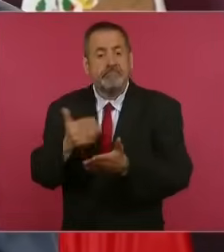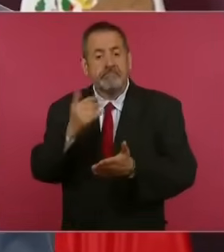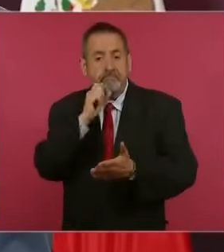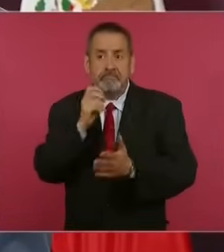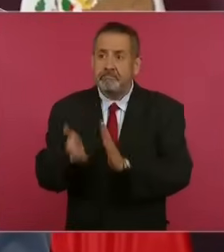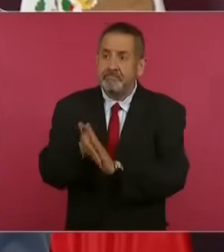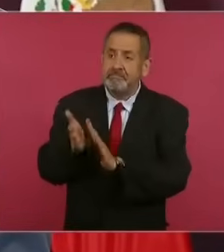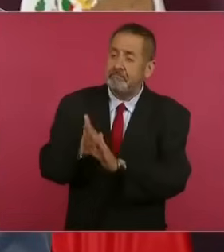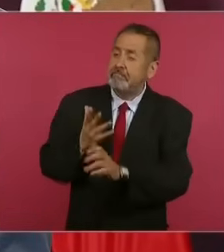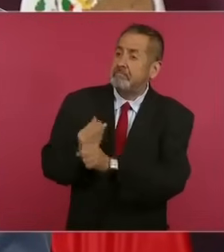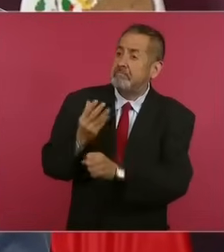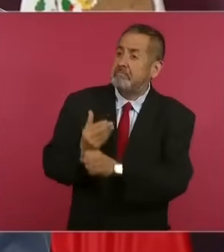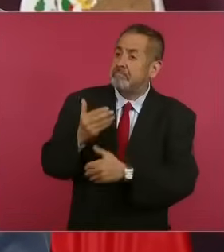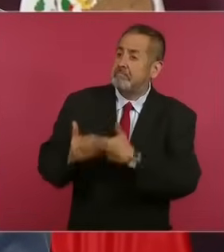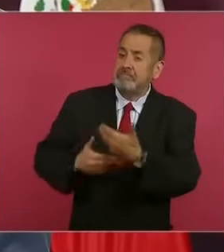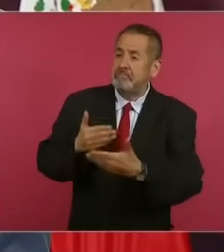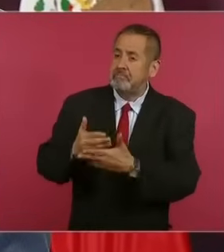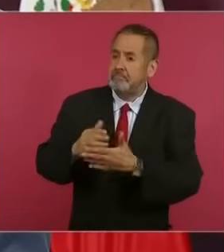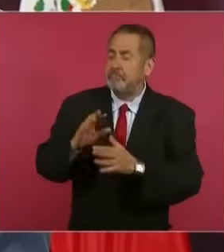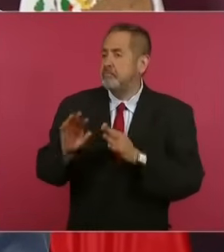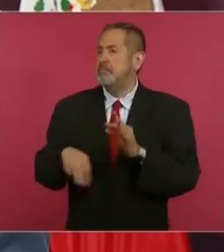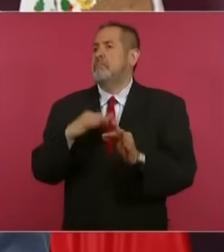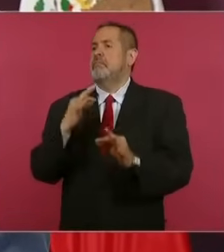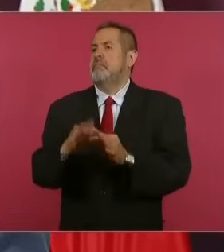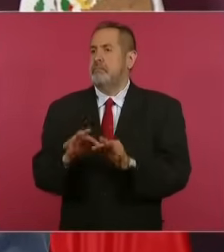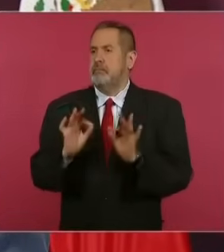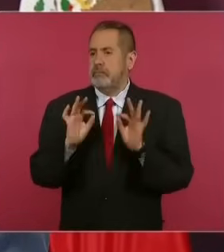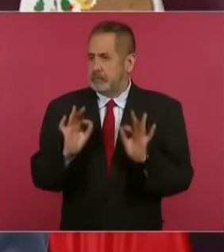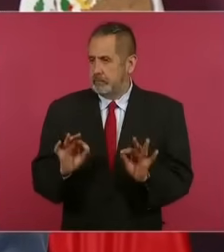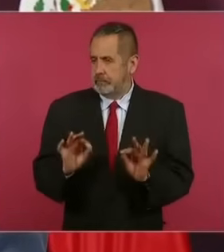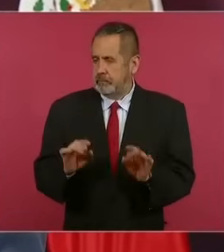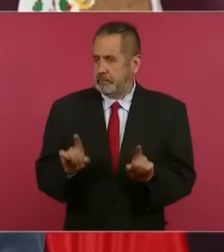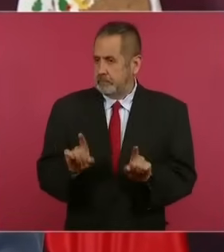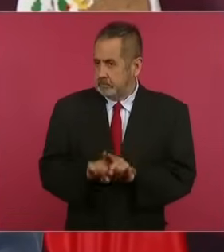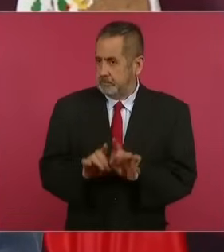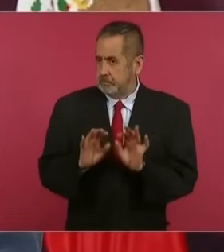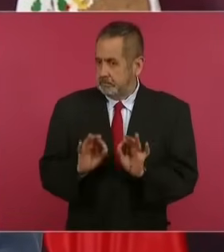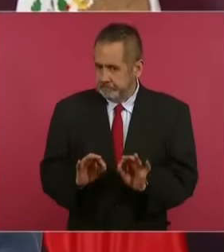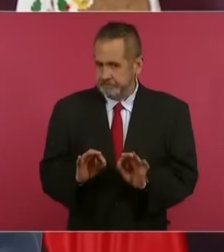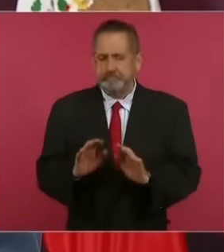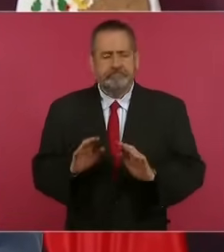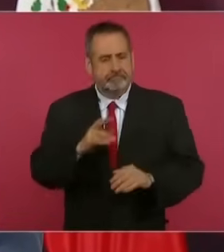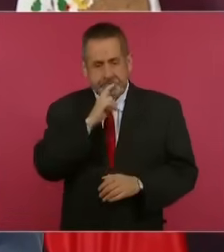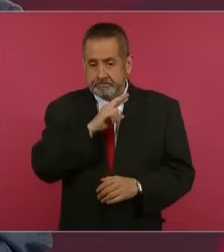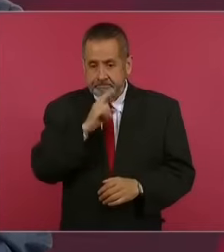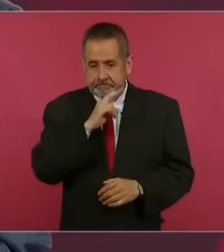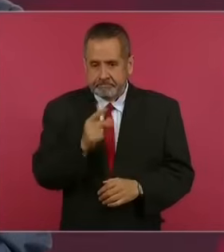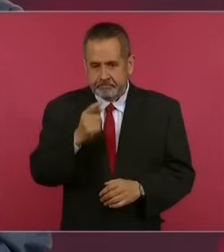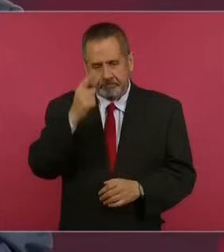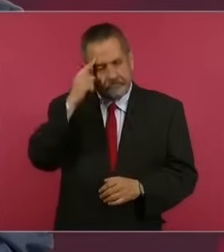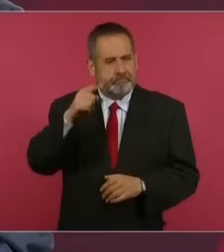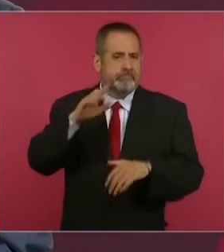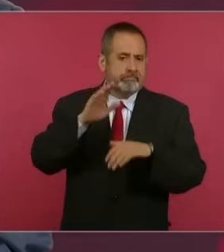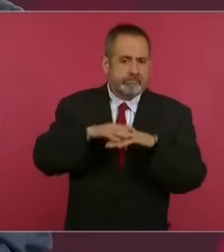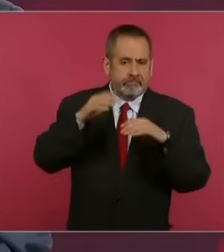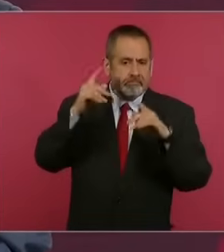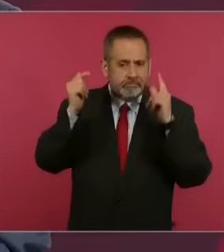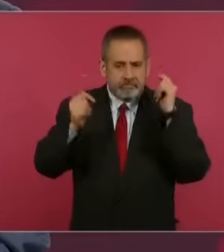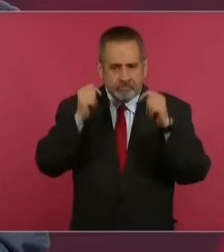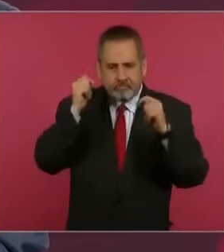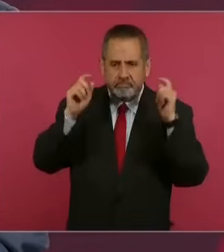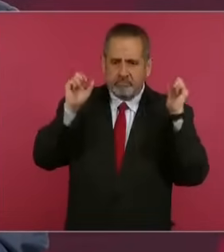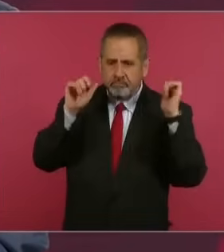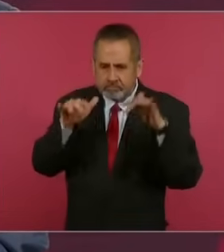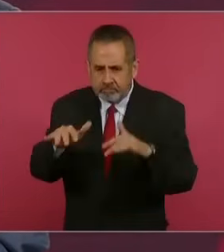se regrese a la normalidad en cuanto al turismo en